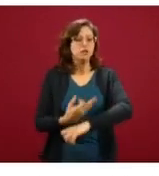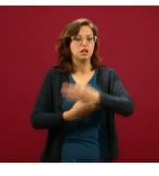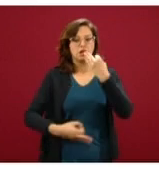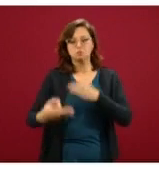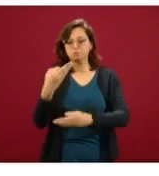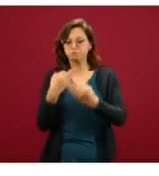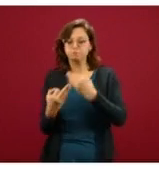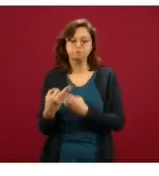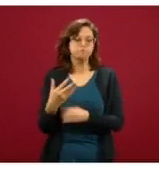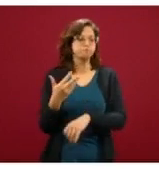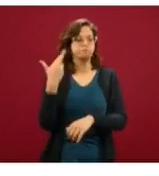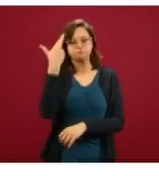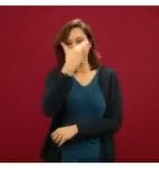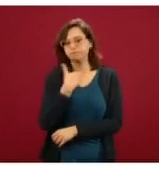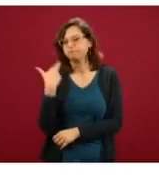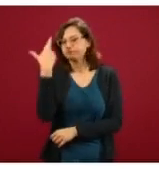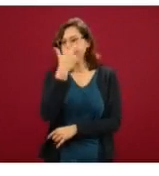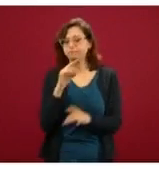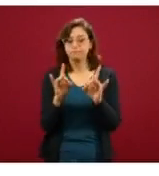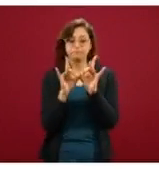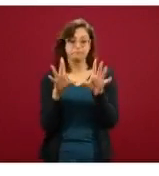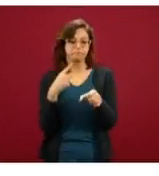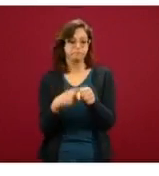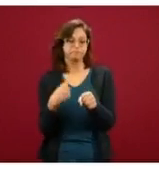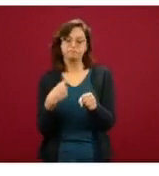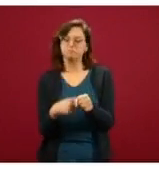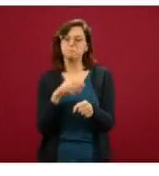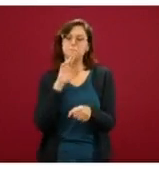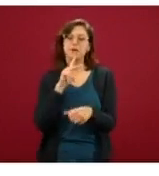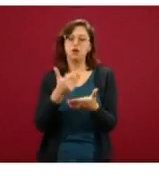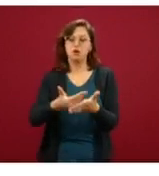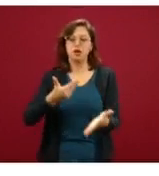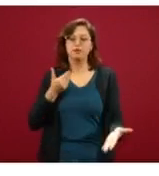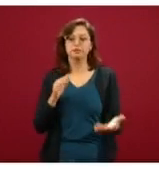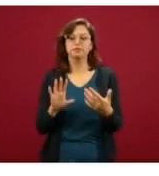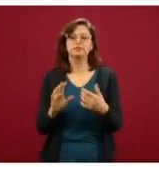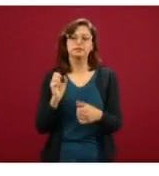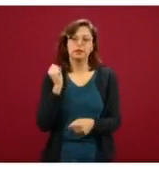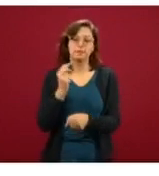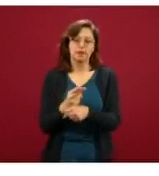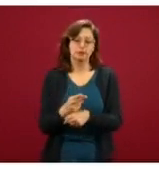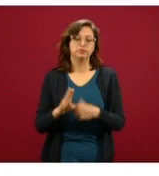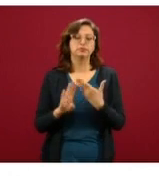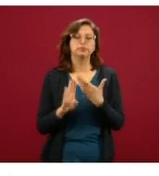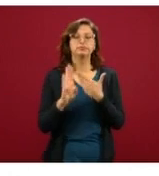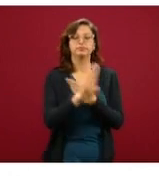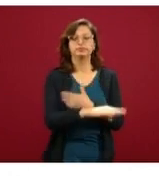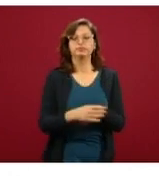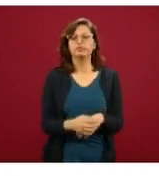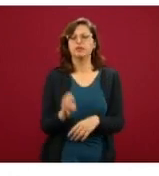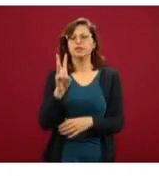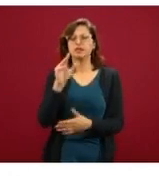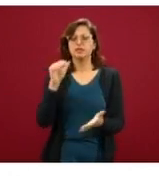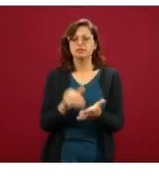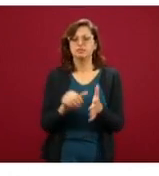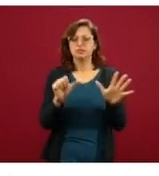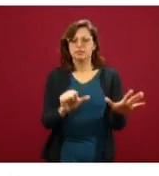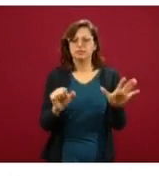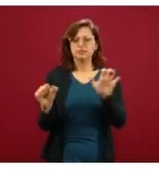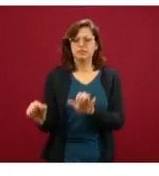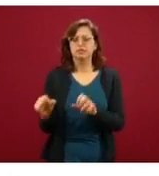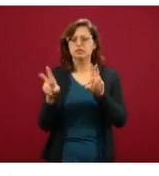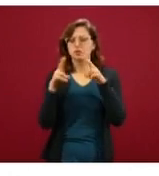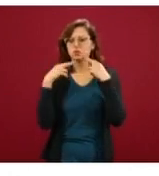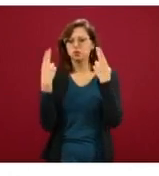hagan las acciones correspondientes para evitar que se enfermen. Ya les decía que atendemos a través de 3.600 unidades médicas